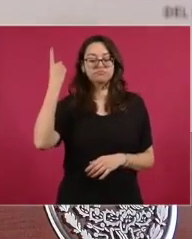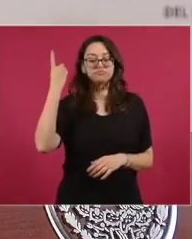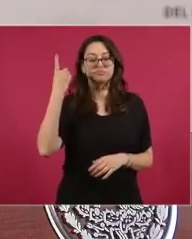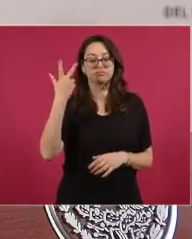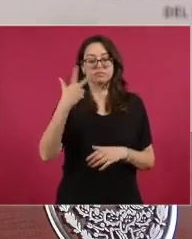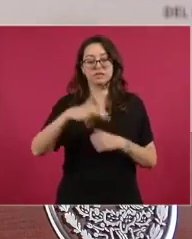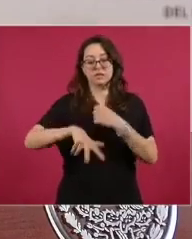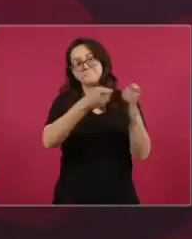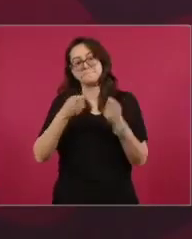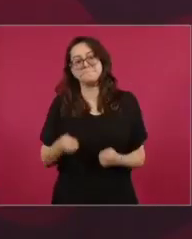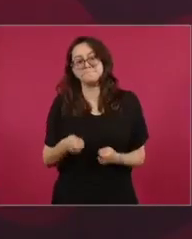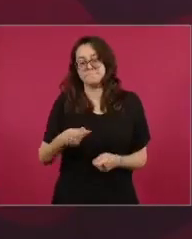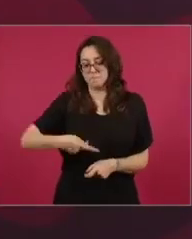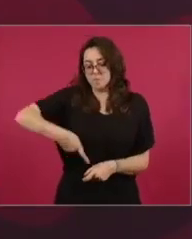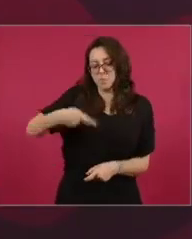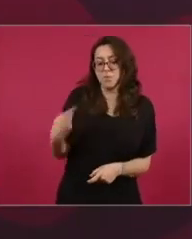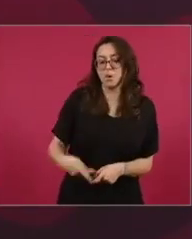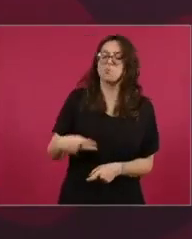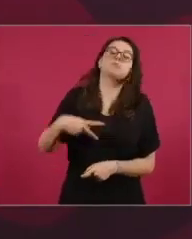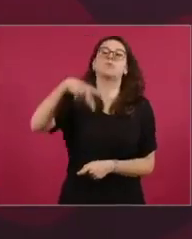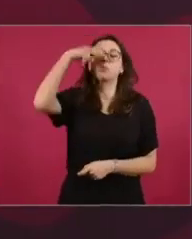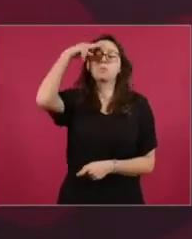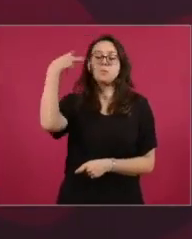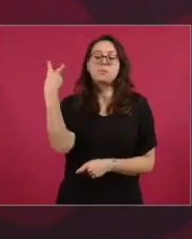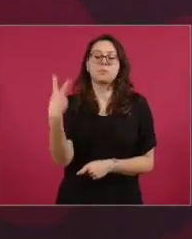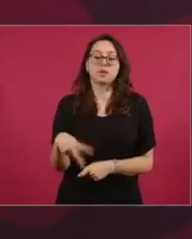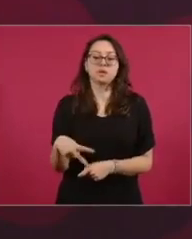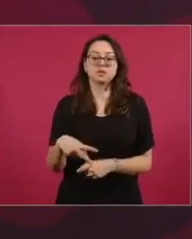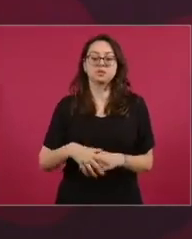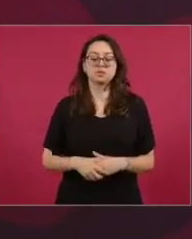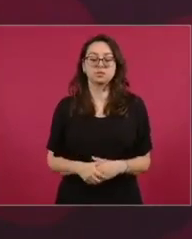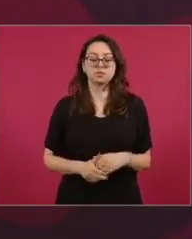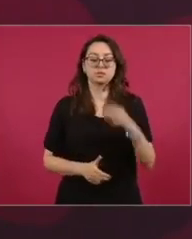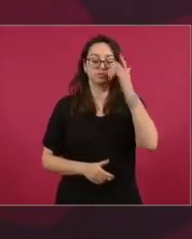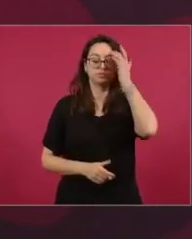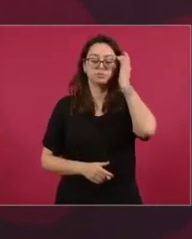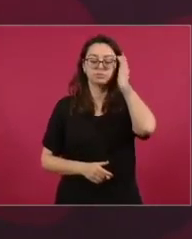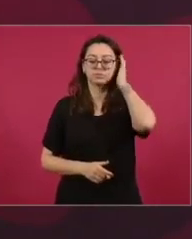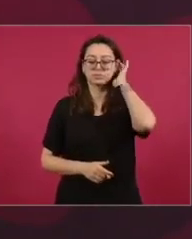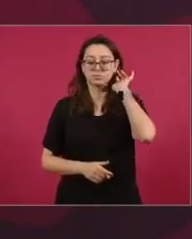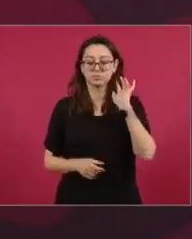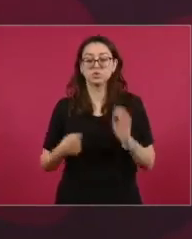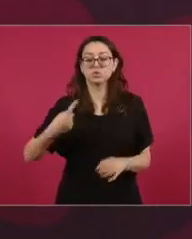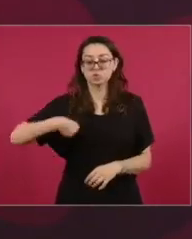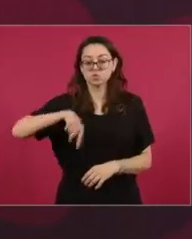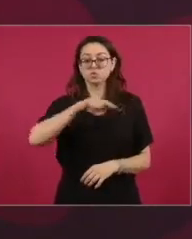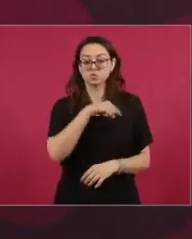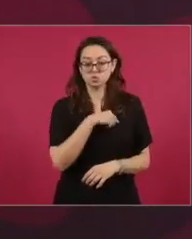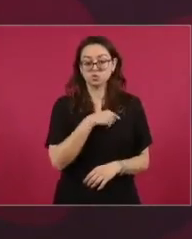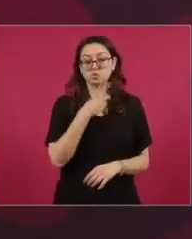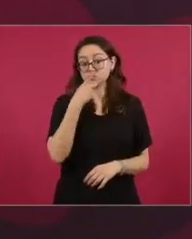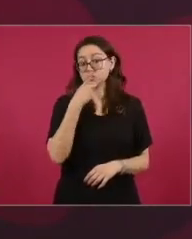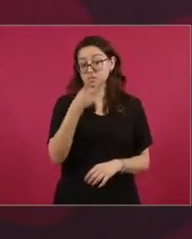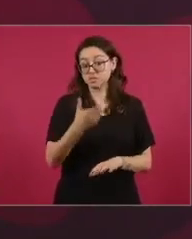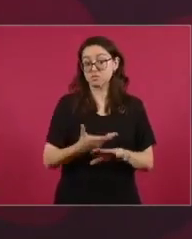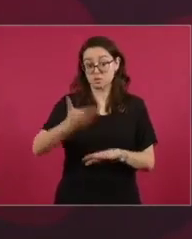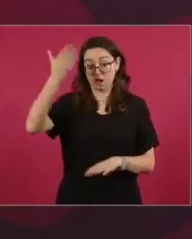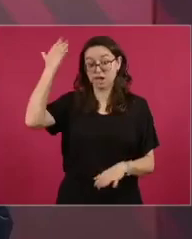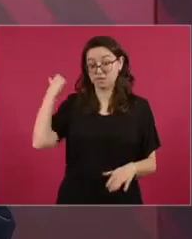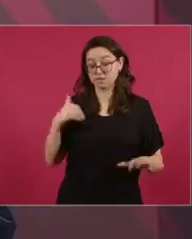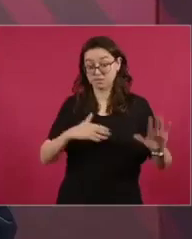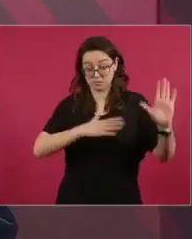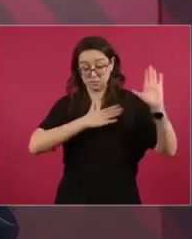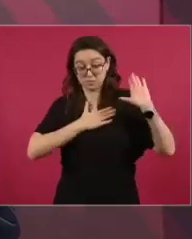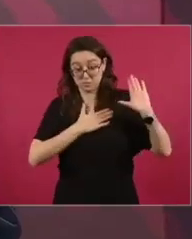13 plantas. Dijimos desde el principio que íbamos a rescatar a Pemex y a la